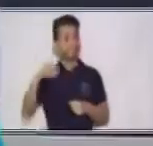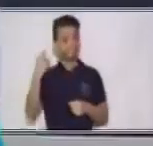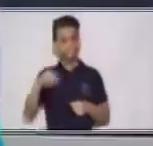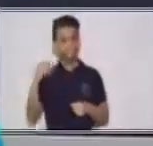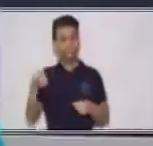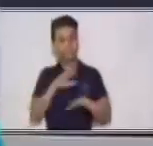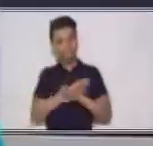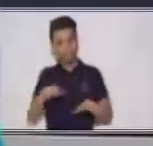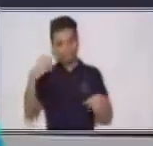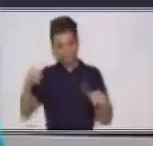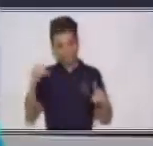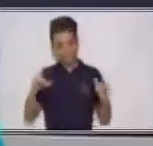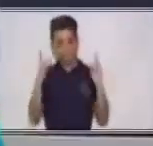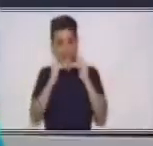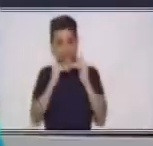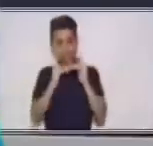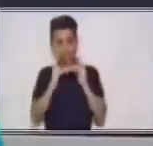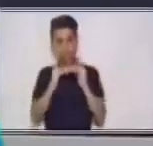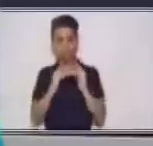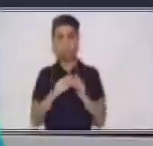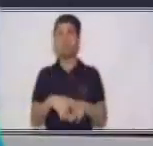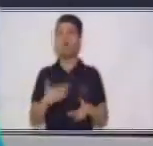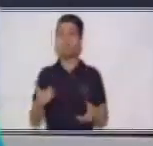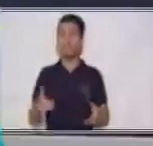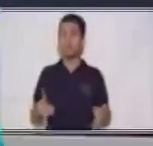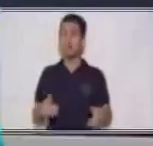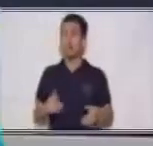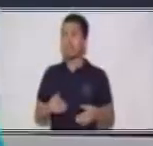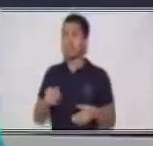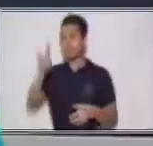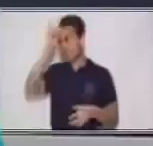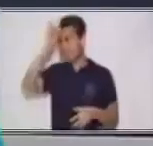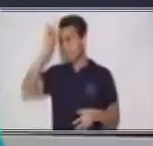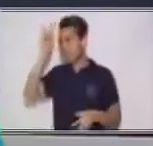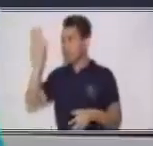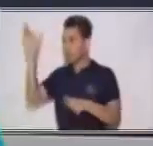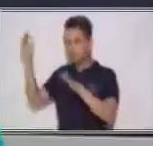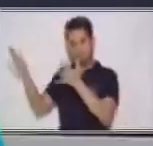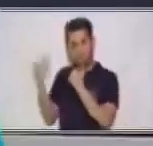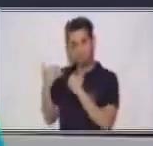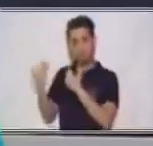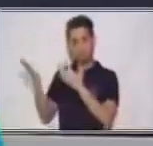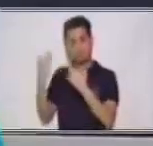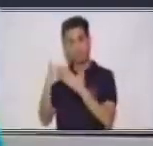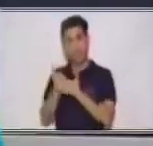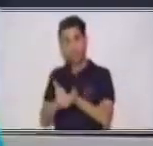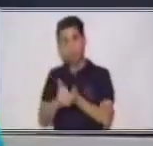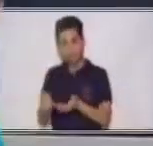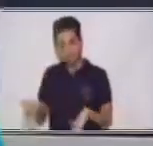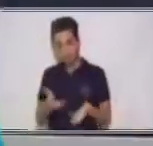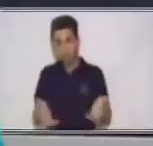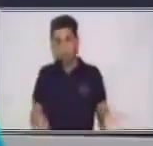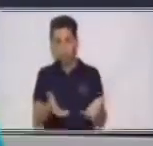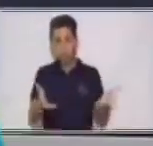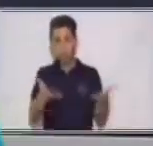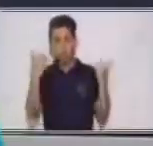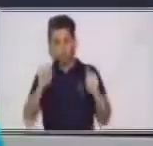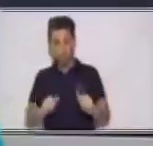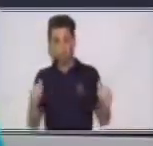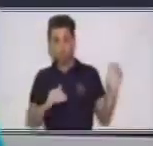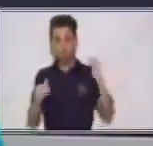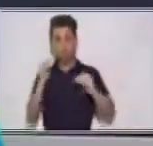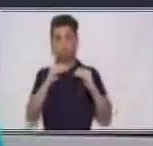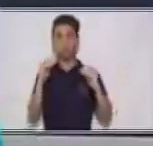y ese puente, él invoca al diablo y le dice que le ayude, por favor, a poder terminar de construir ese